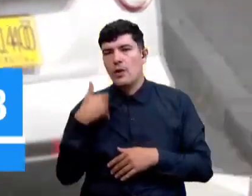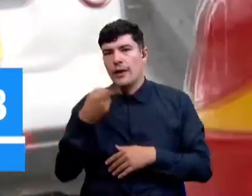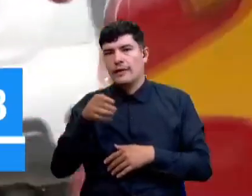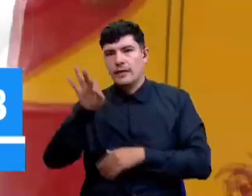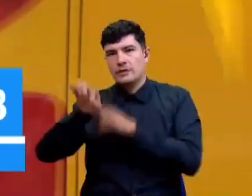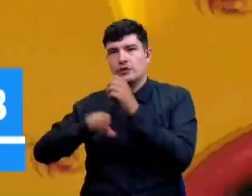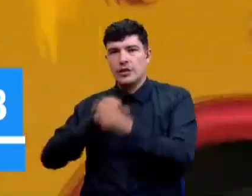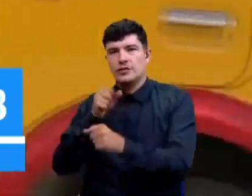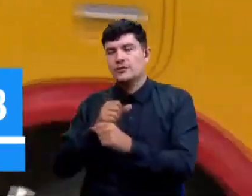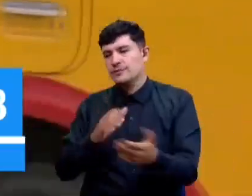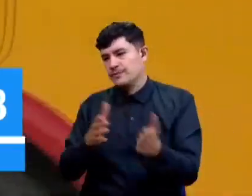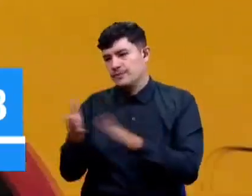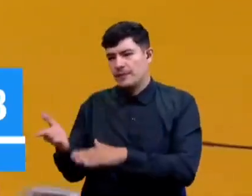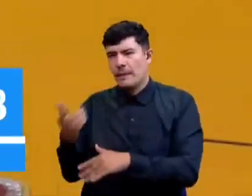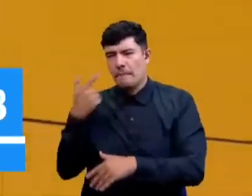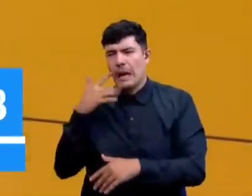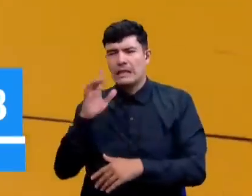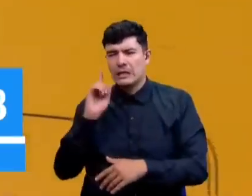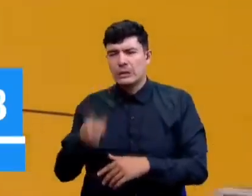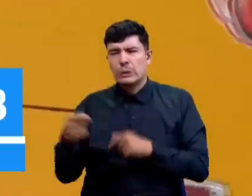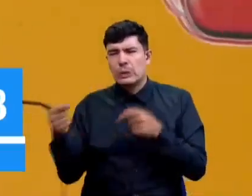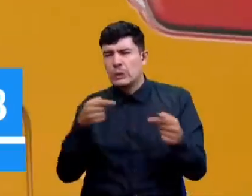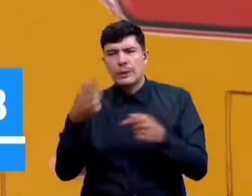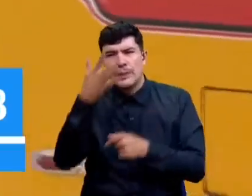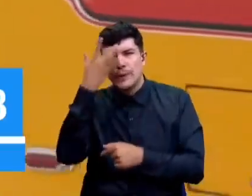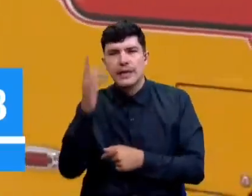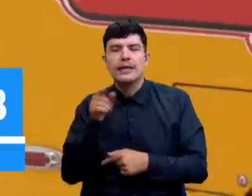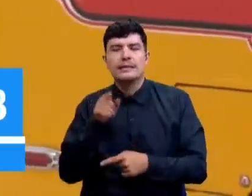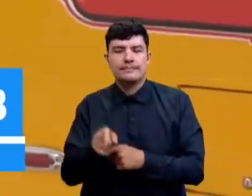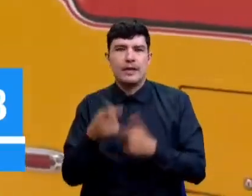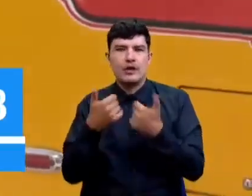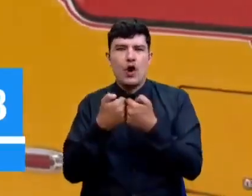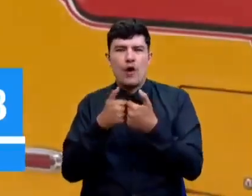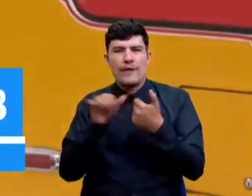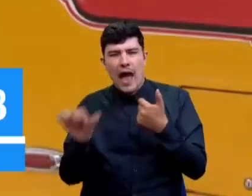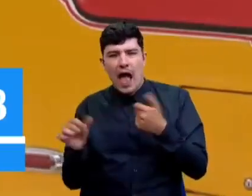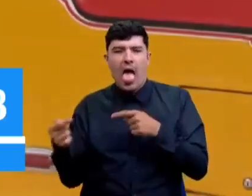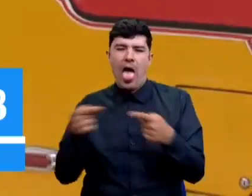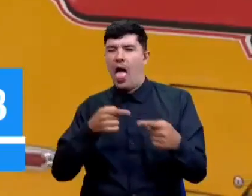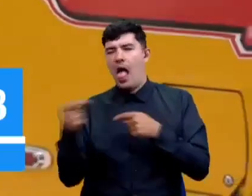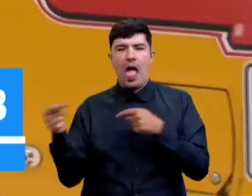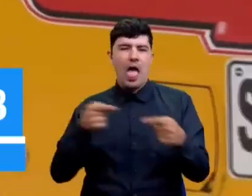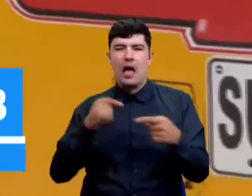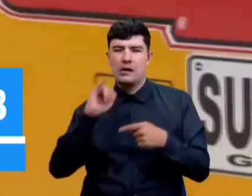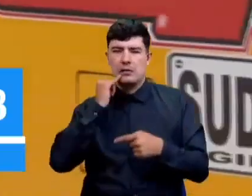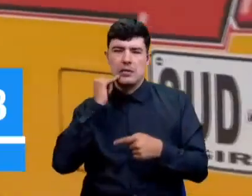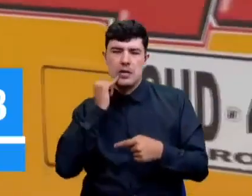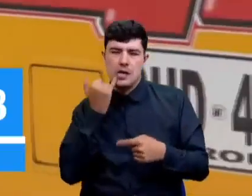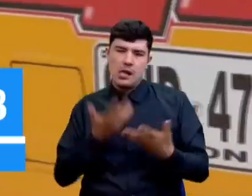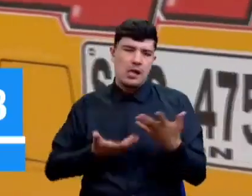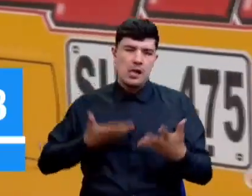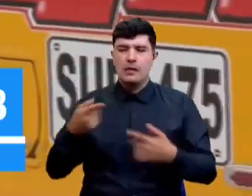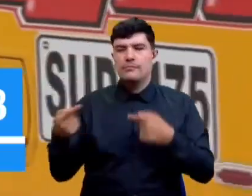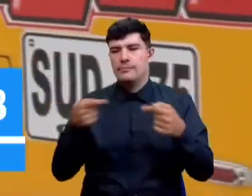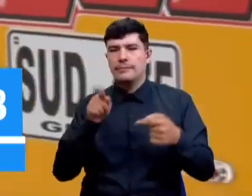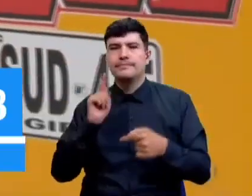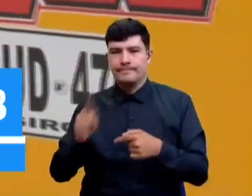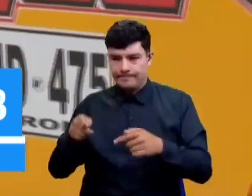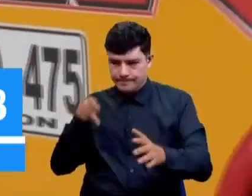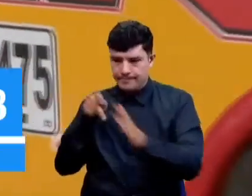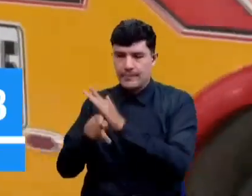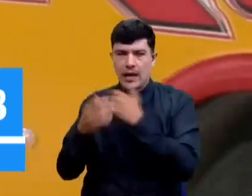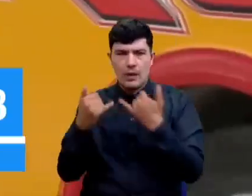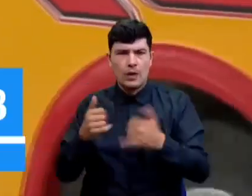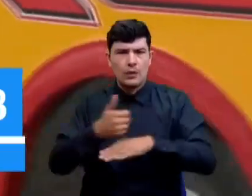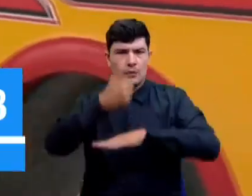sido confirmado a esta hora del día por las autoridades. Sin embargo, la preocupación de las autoridades es por el aumento de